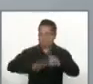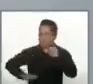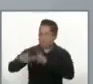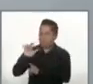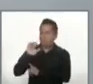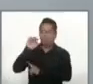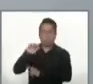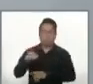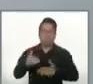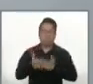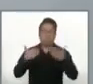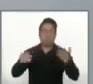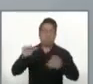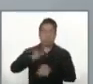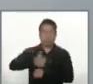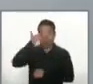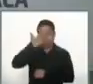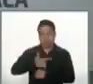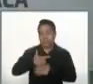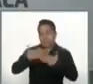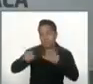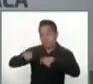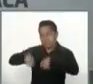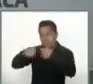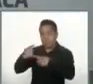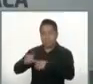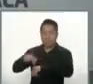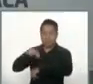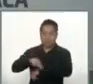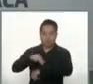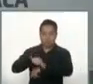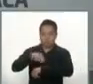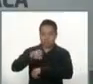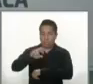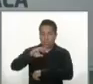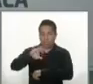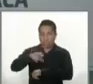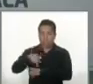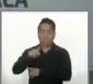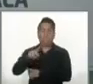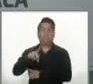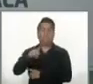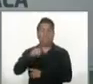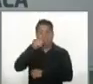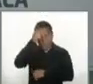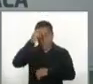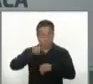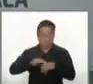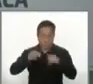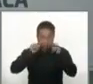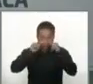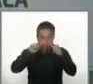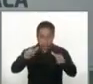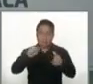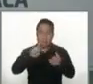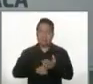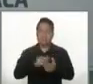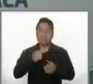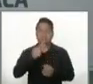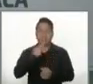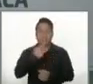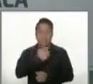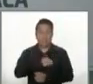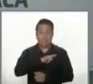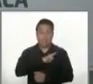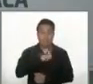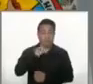mexicana. En esta noche también cedo la palabra al doctor Eric Azamar Cruz, director de atención médica de los servicios de salud